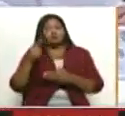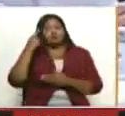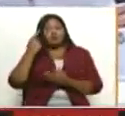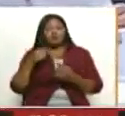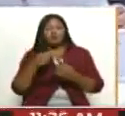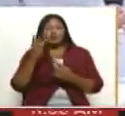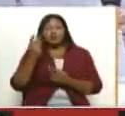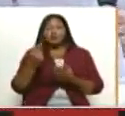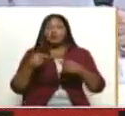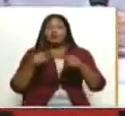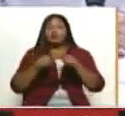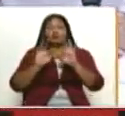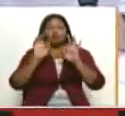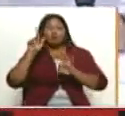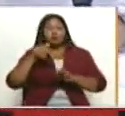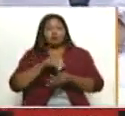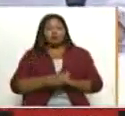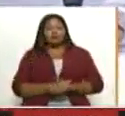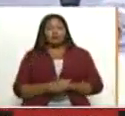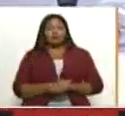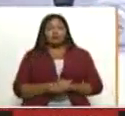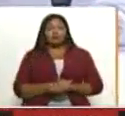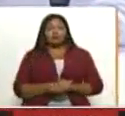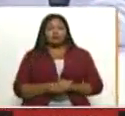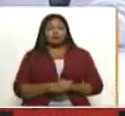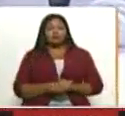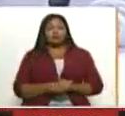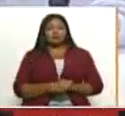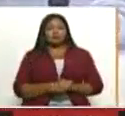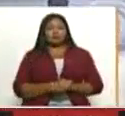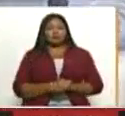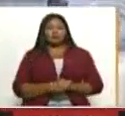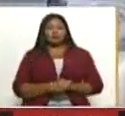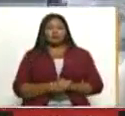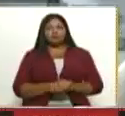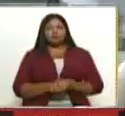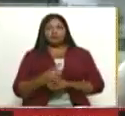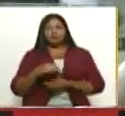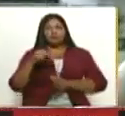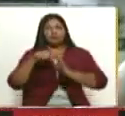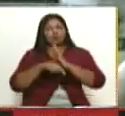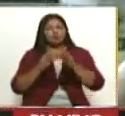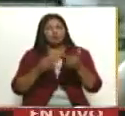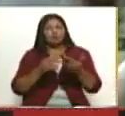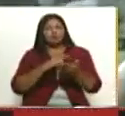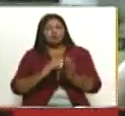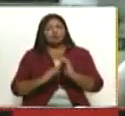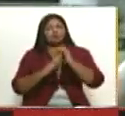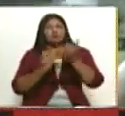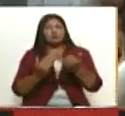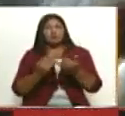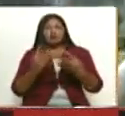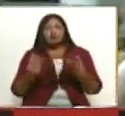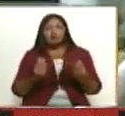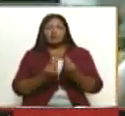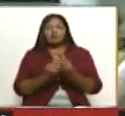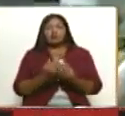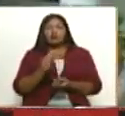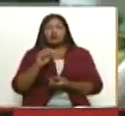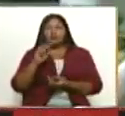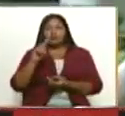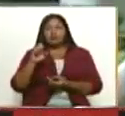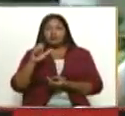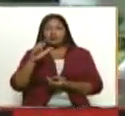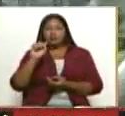contados. A eso se refería ayer en una reunión interna de nuestra delegación la compañera Adelaida